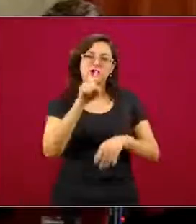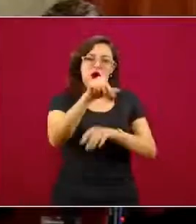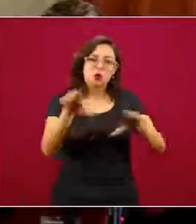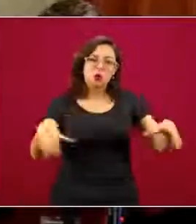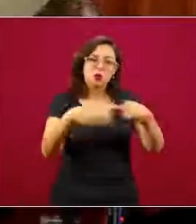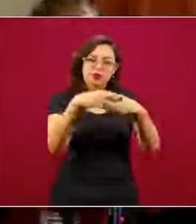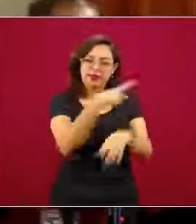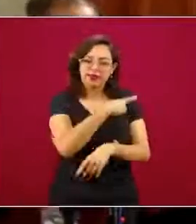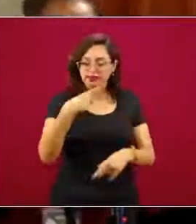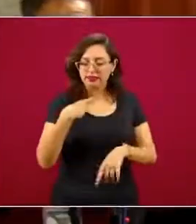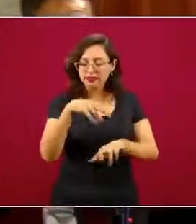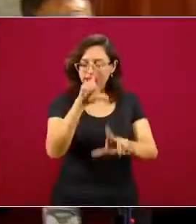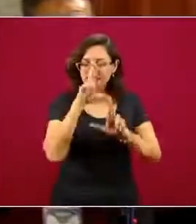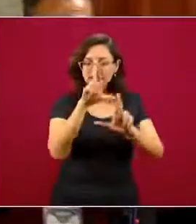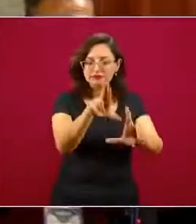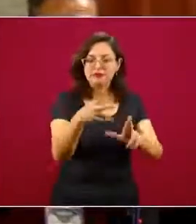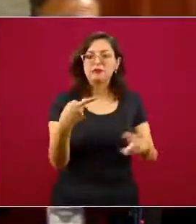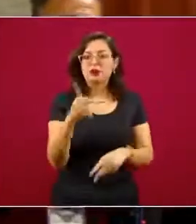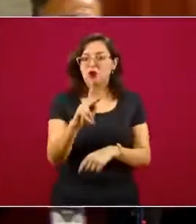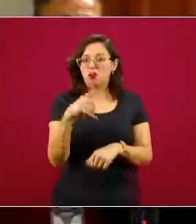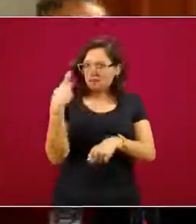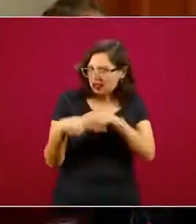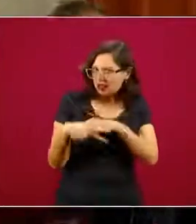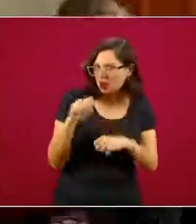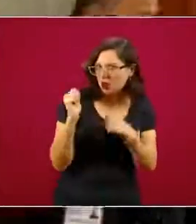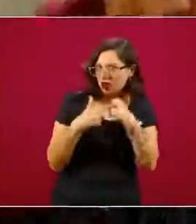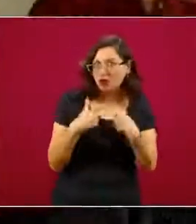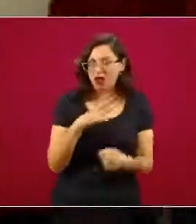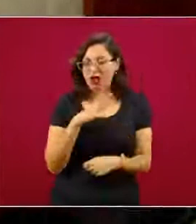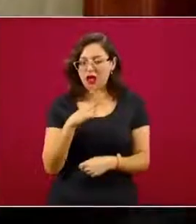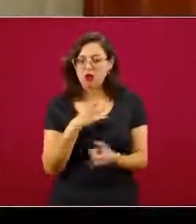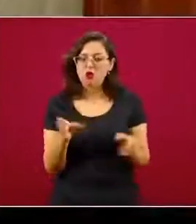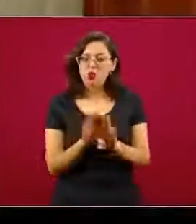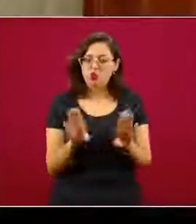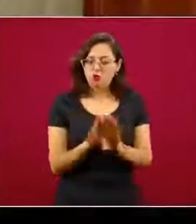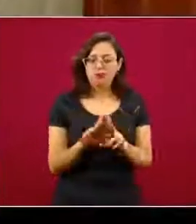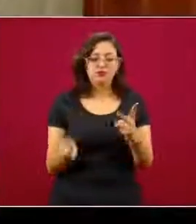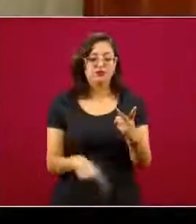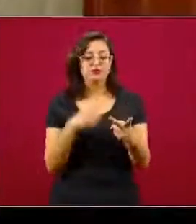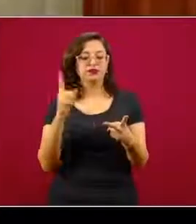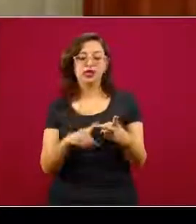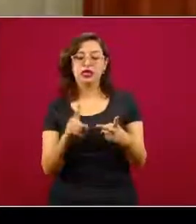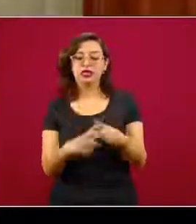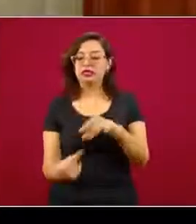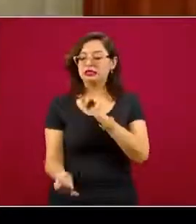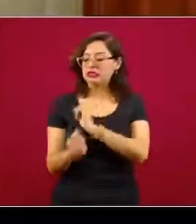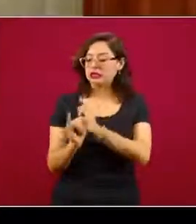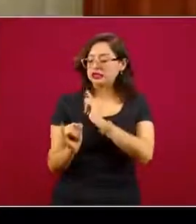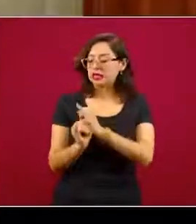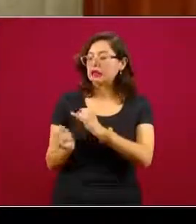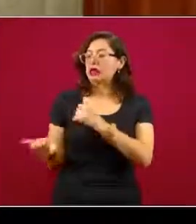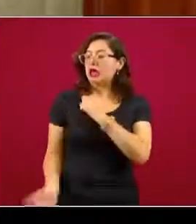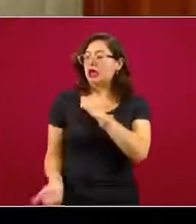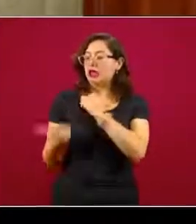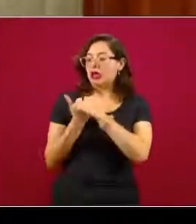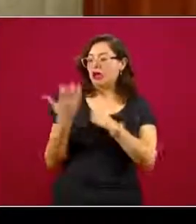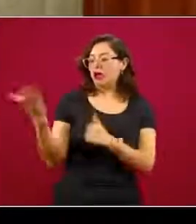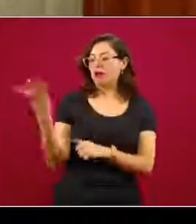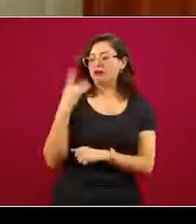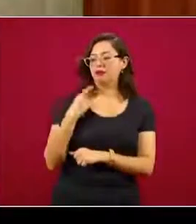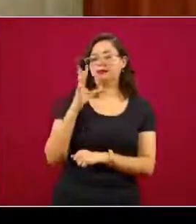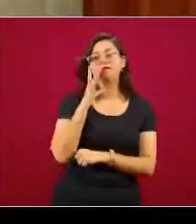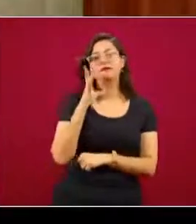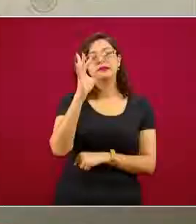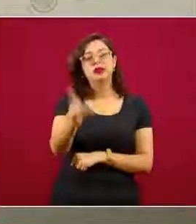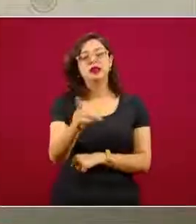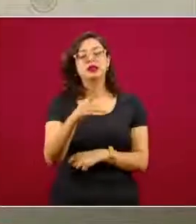segunda, esto es de las redes sociales y nos comentan que ¿cómo le va a hacer el gobierno federal y también con los gobiernos,